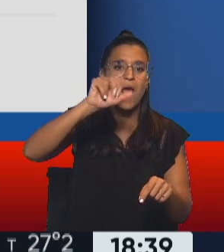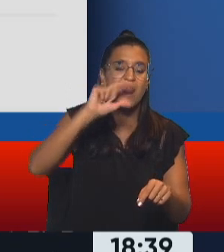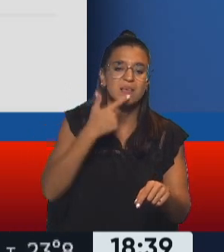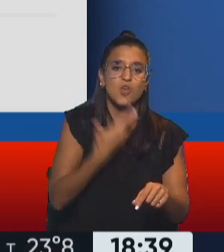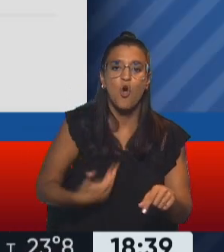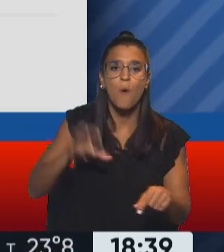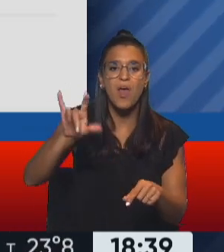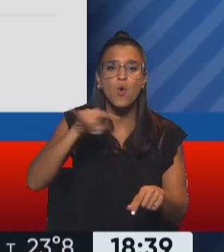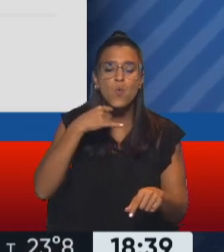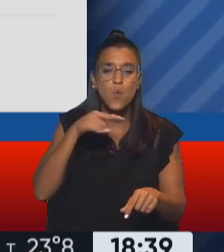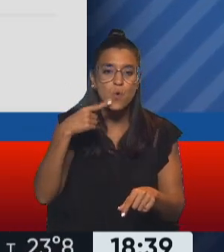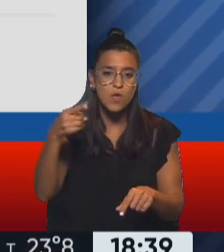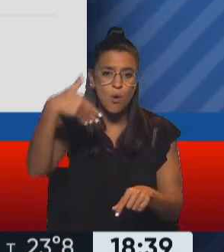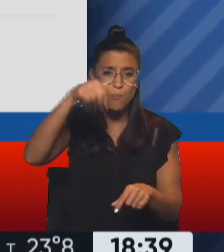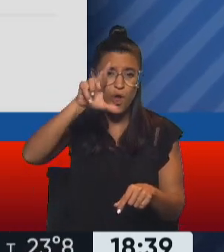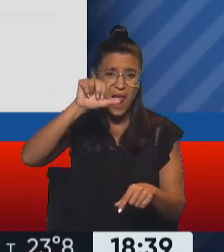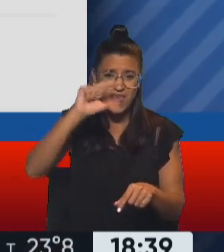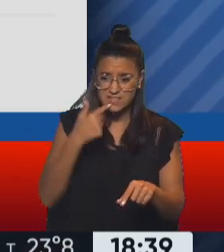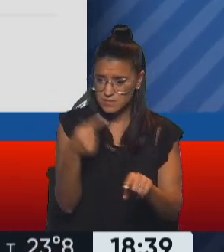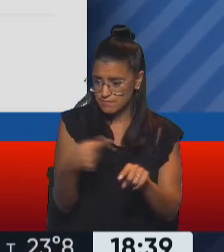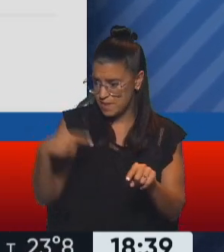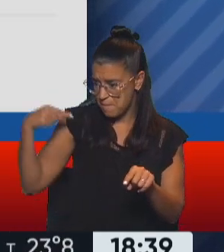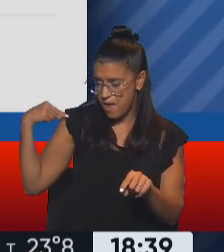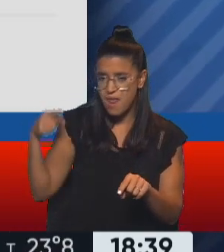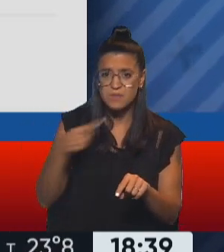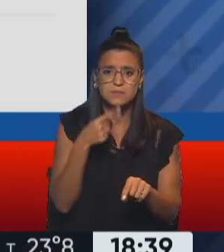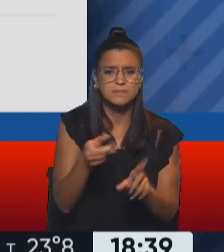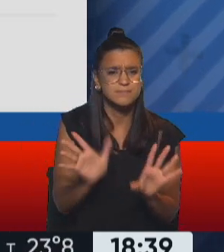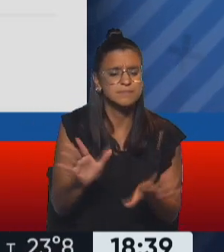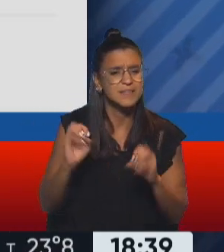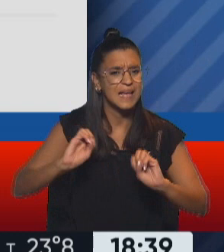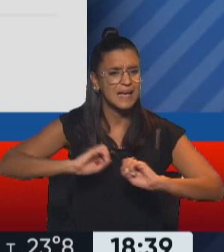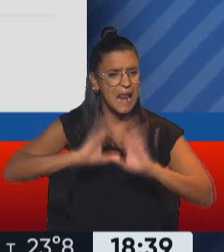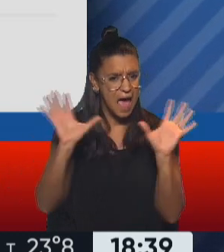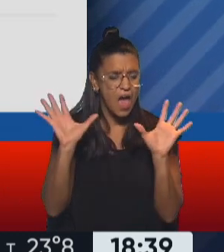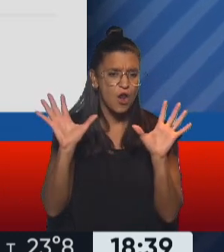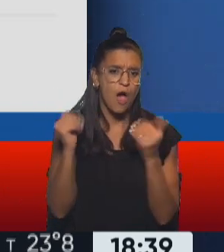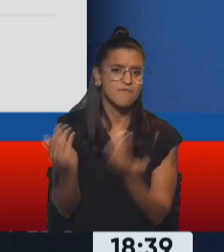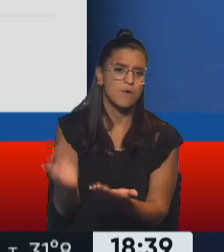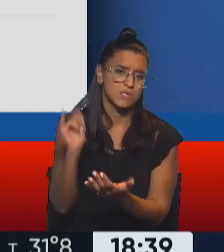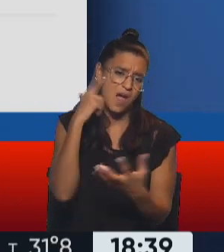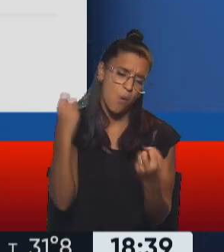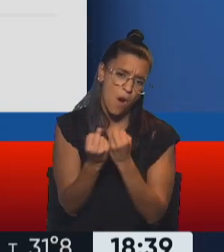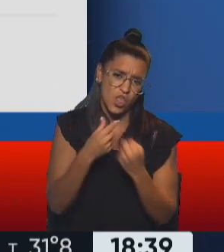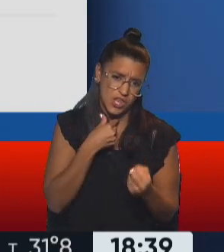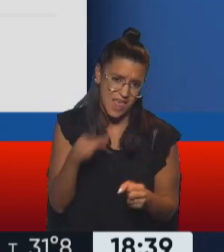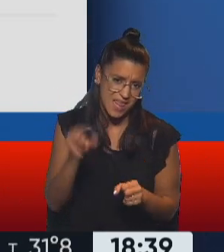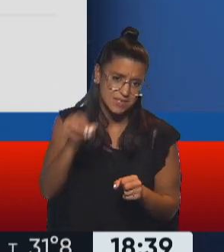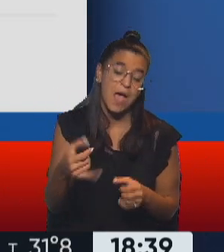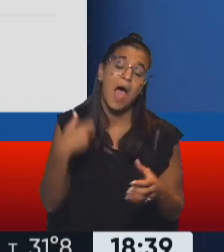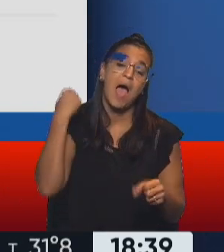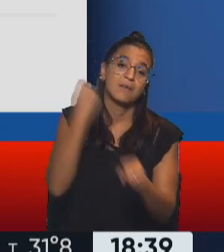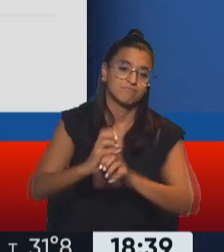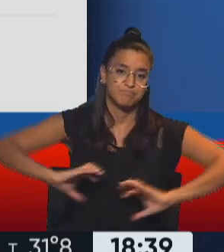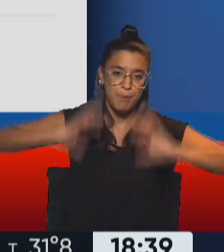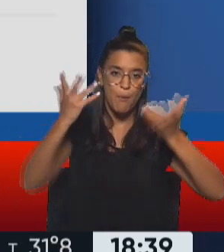de la provincia de Jujuy. Morales, que en estas últimas semanas es el que en algún punto es más claro a favor de que se llegue a un acuerdo. Sí, hasta que se enojó, ¿no? Después